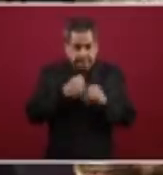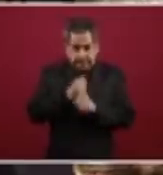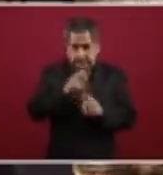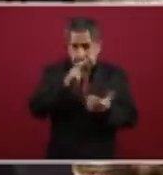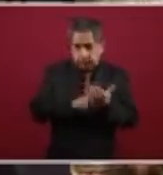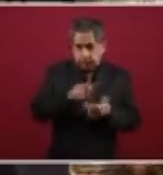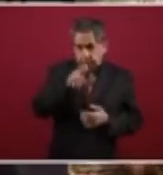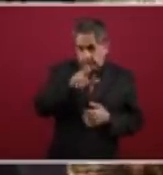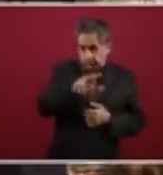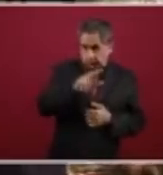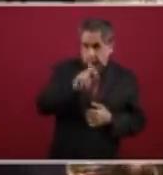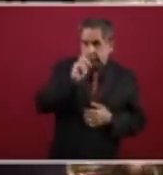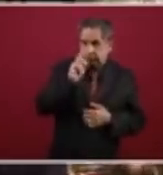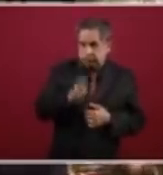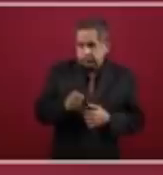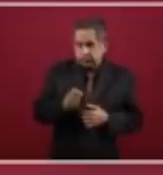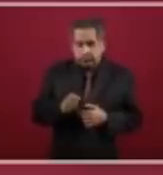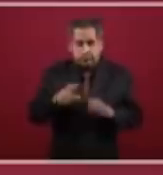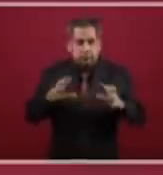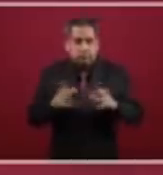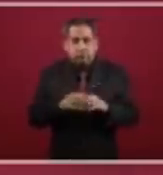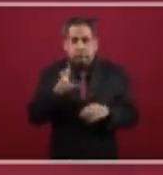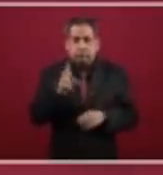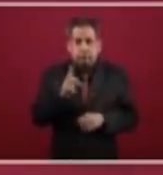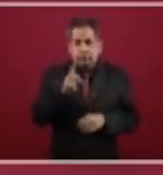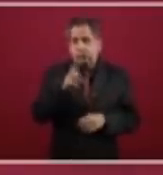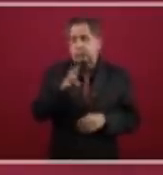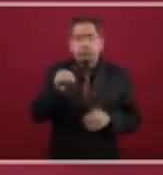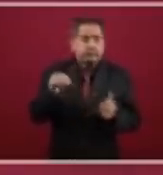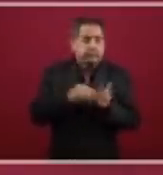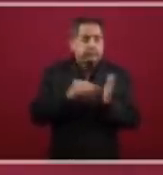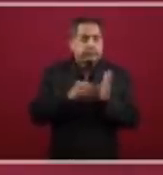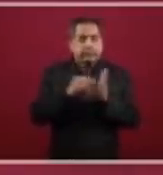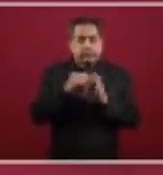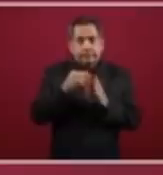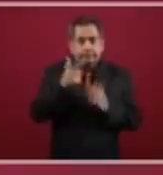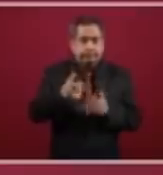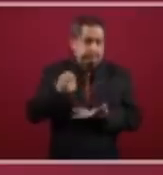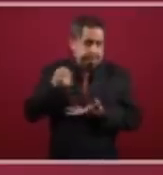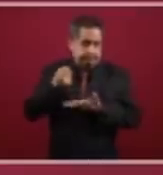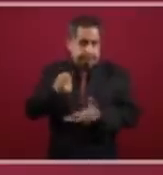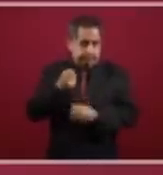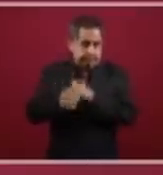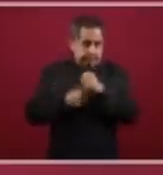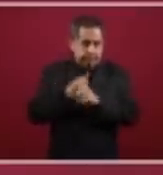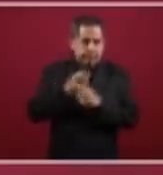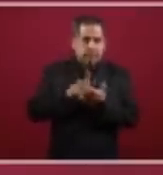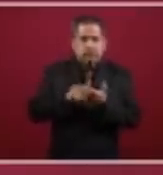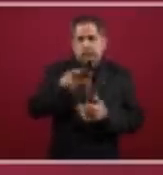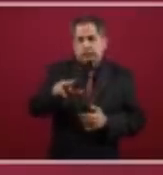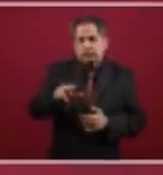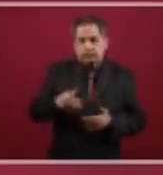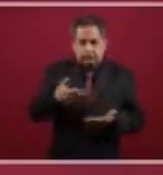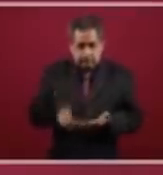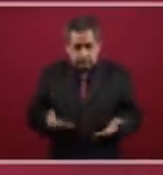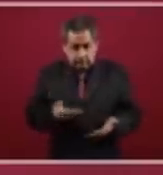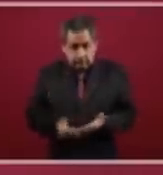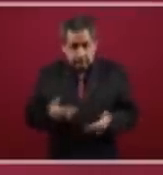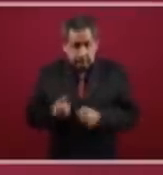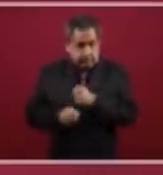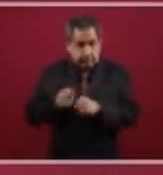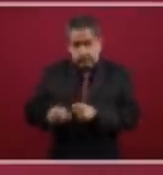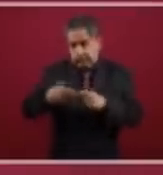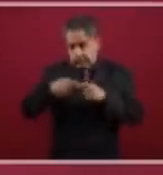2018, este programa tuvo 39 mil millones de pesos en el decreto de presupuesto 2018. Para este ejercicio